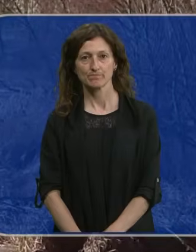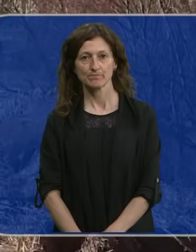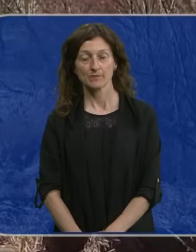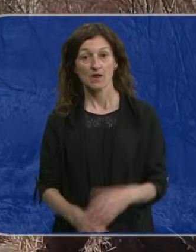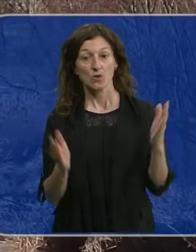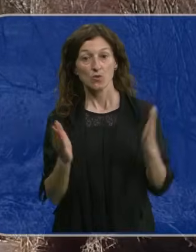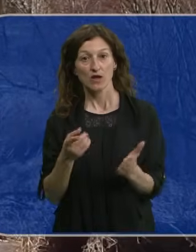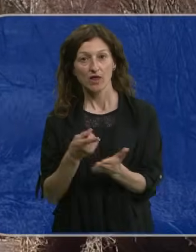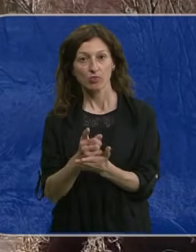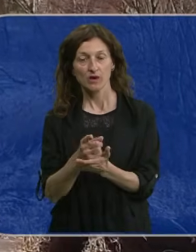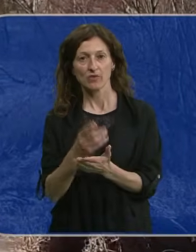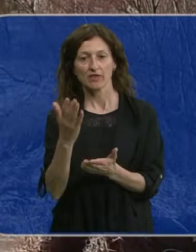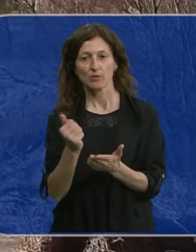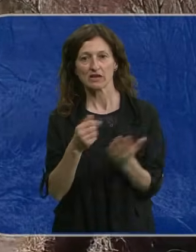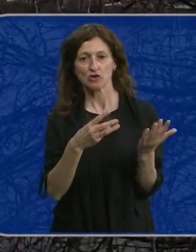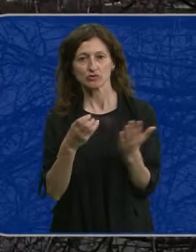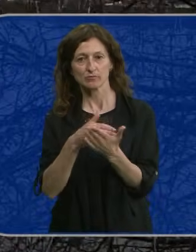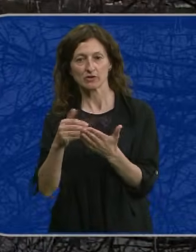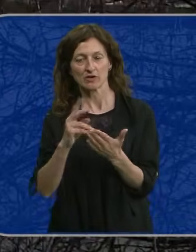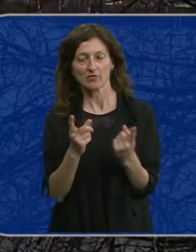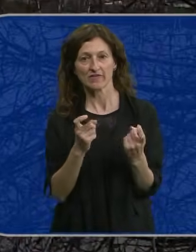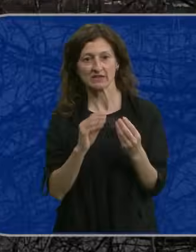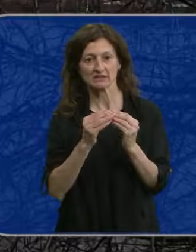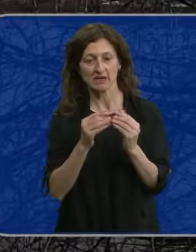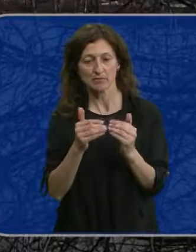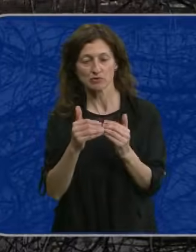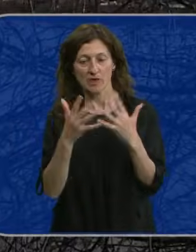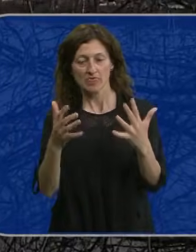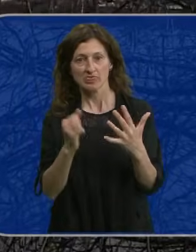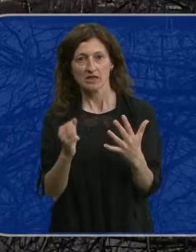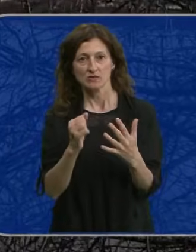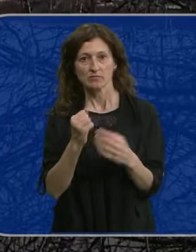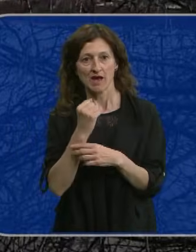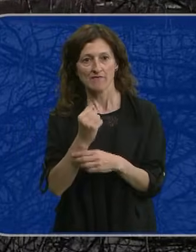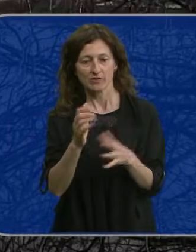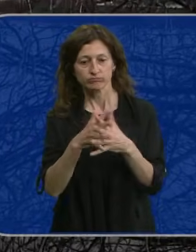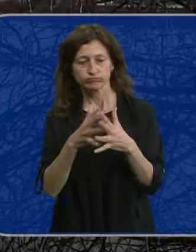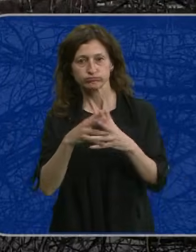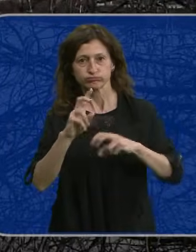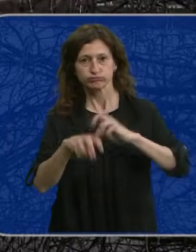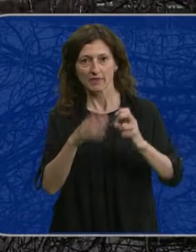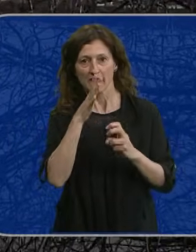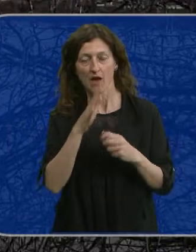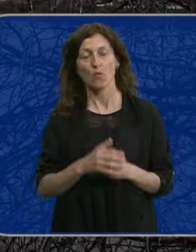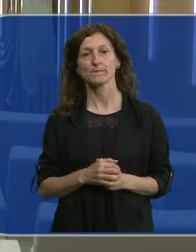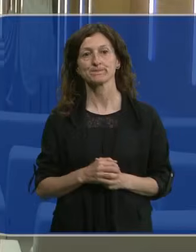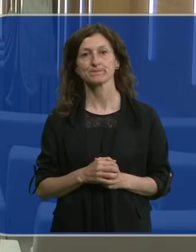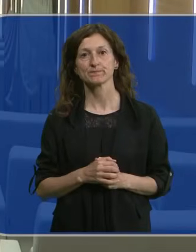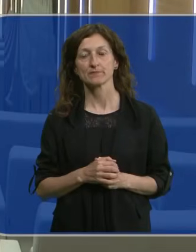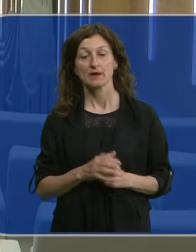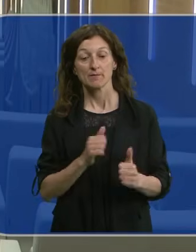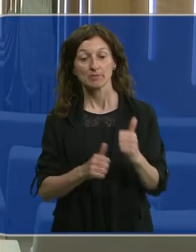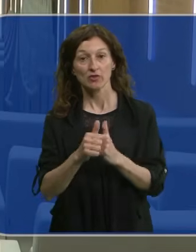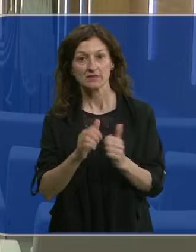La cuenca del Duero necesita más de 5.800 millones de euros en la próxima década para reforzar sus infraestructuras hídricas. Las prioridades